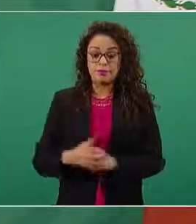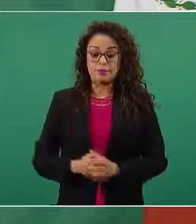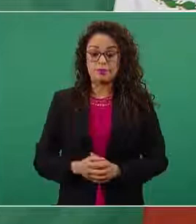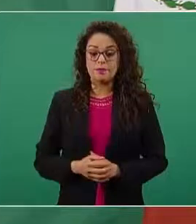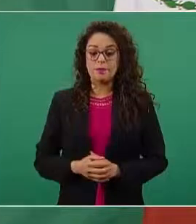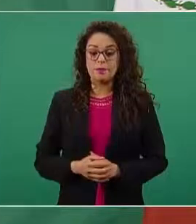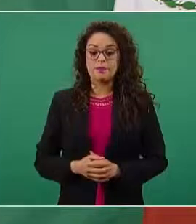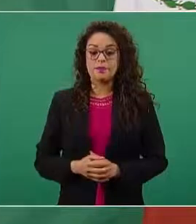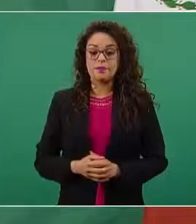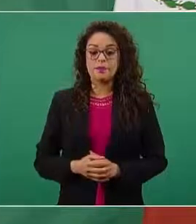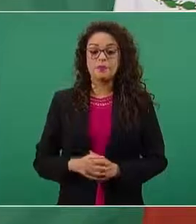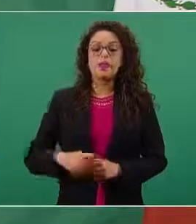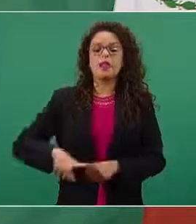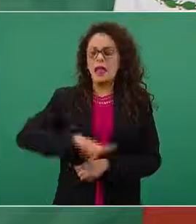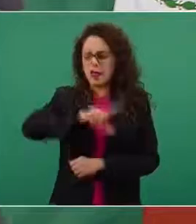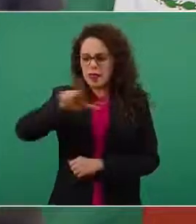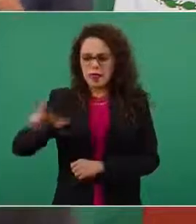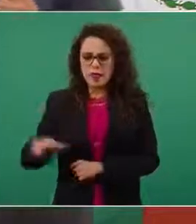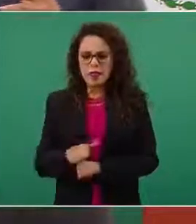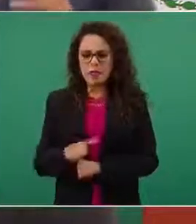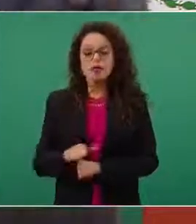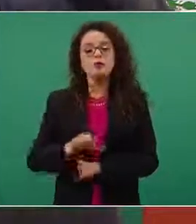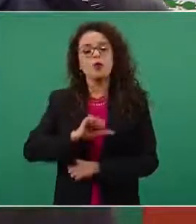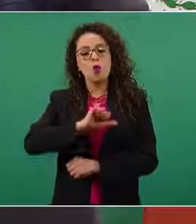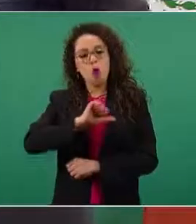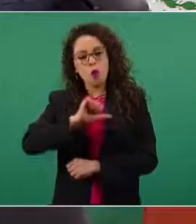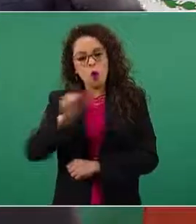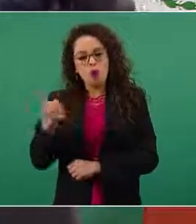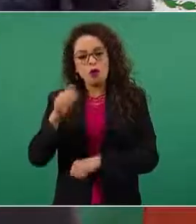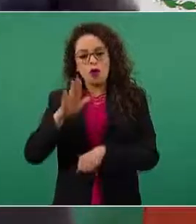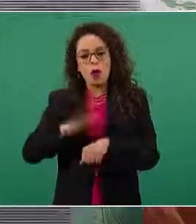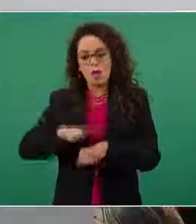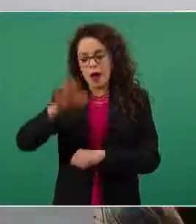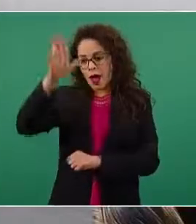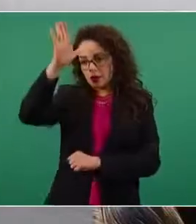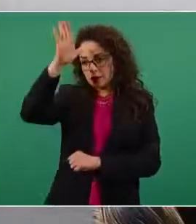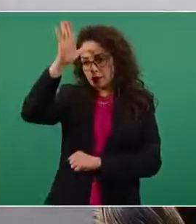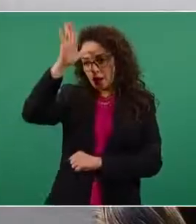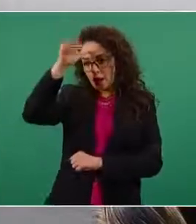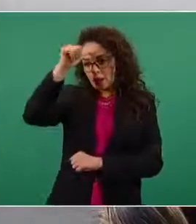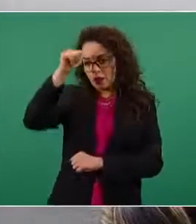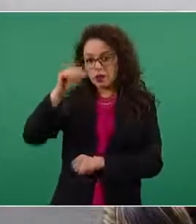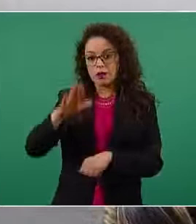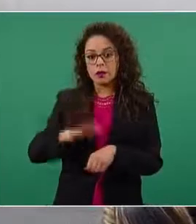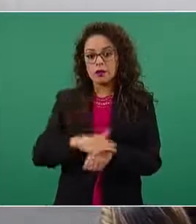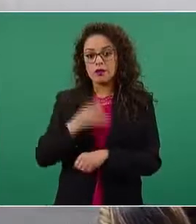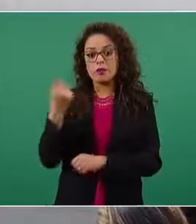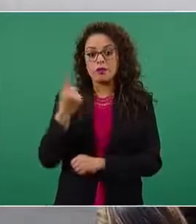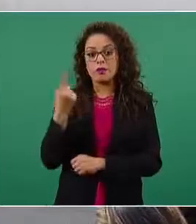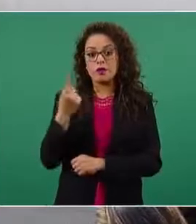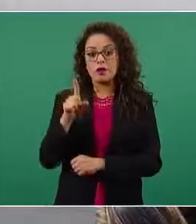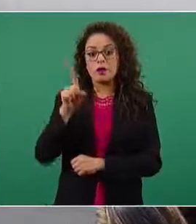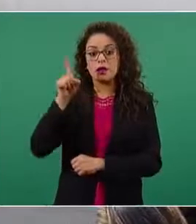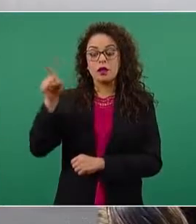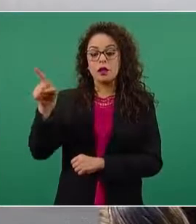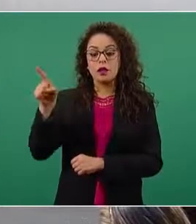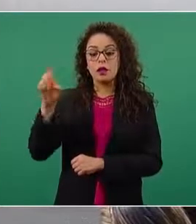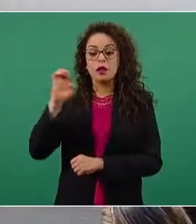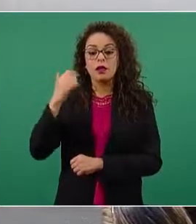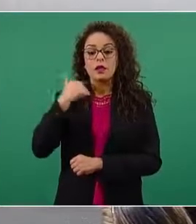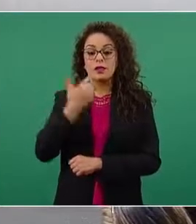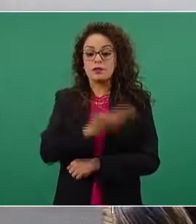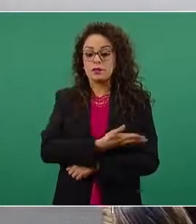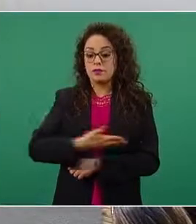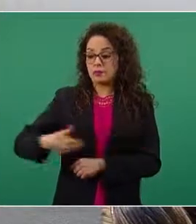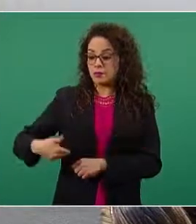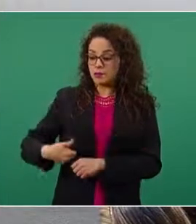Pero luego vienen otros acuerdos, porque se va Salinas y continúa